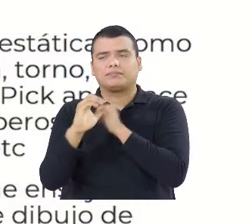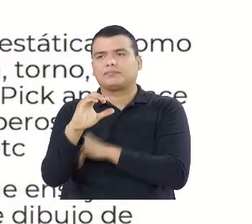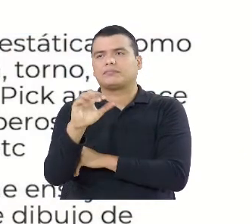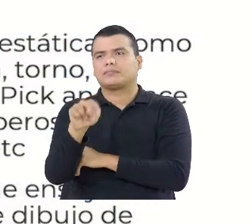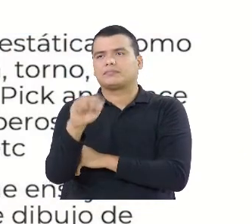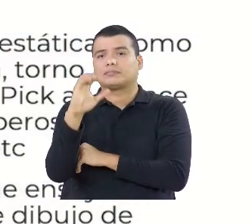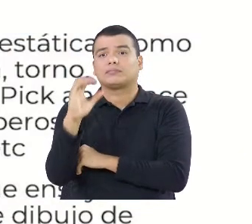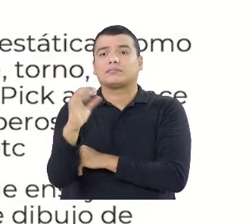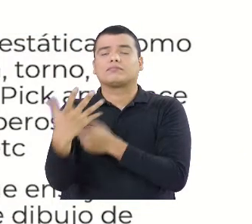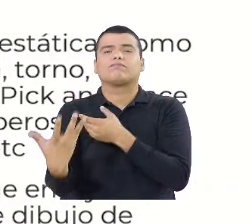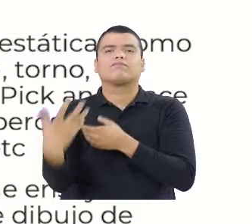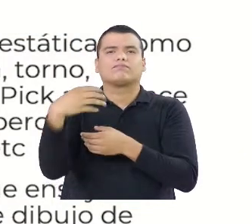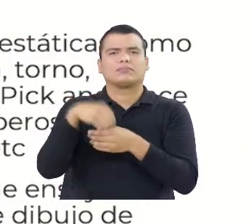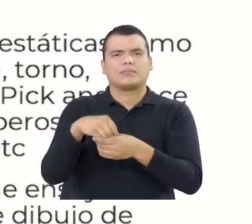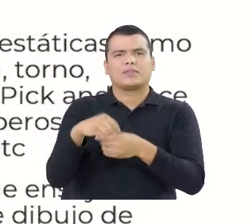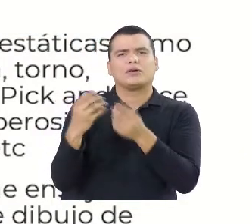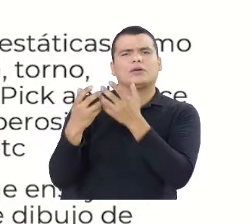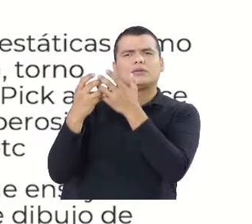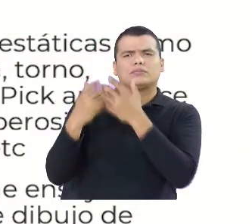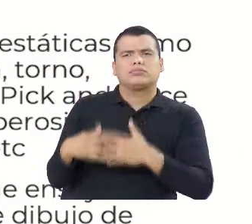control numérico computarizado.